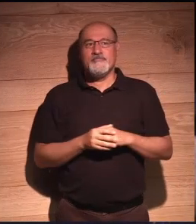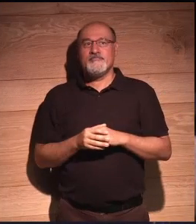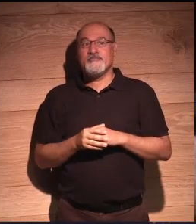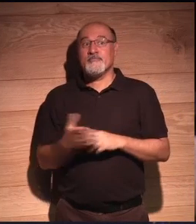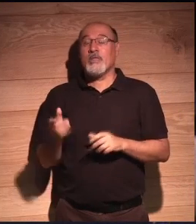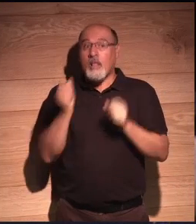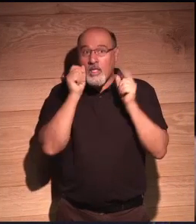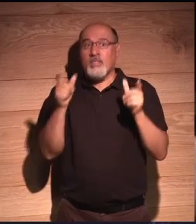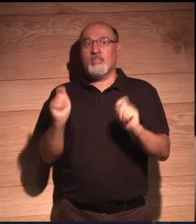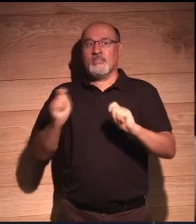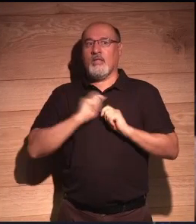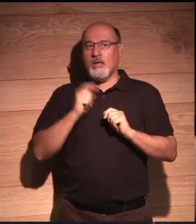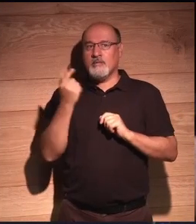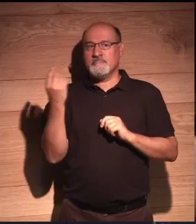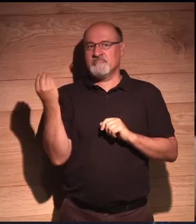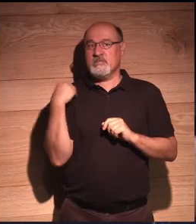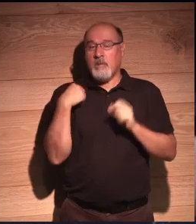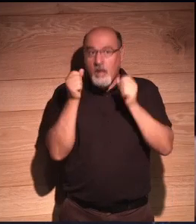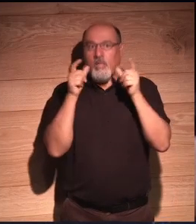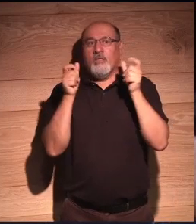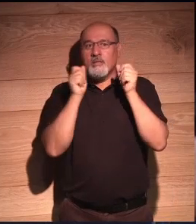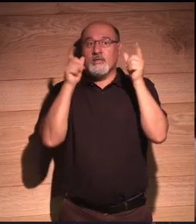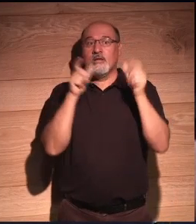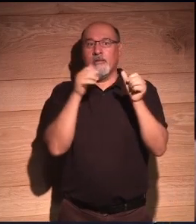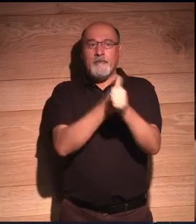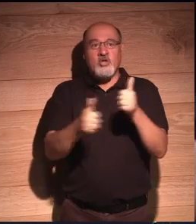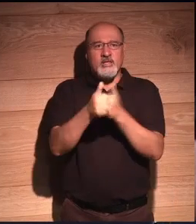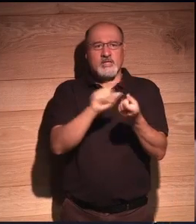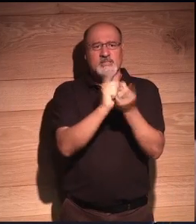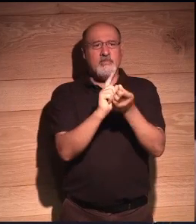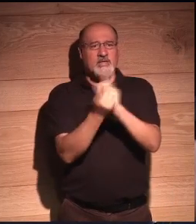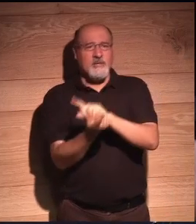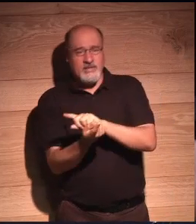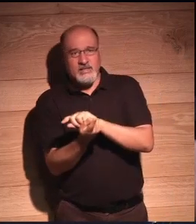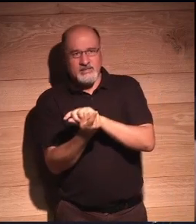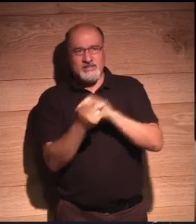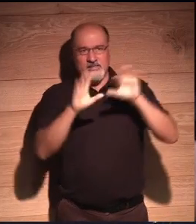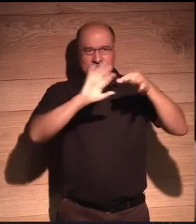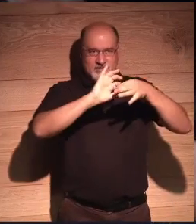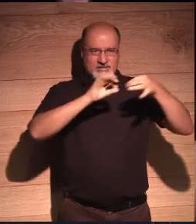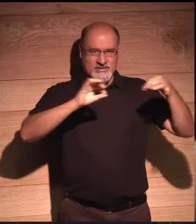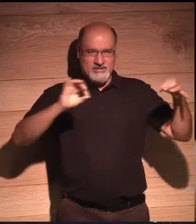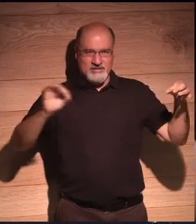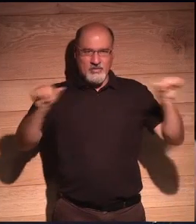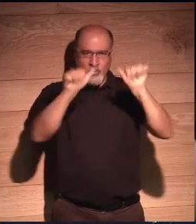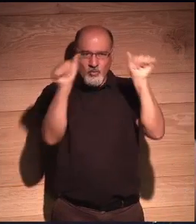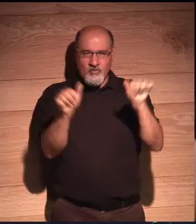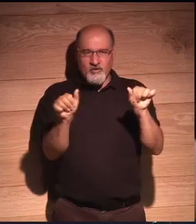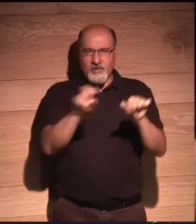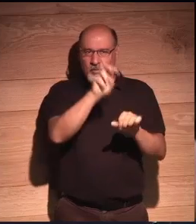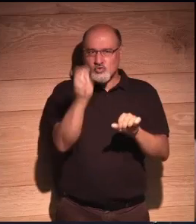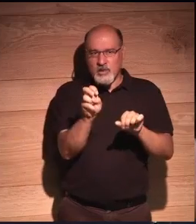gente... Que quizás es verdad que las prioridades, por desgracia, van cambiando. Entonces, lo quería hilar, esto lo quería hacer bonito, lo quería